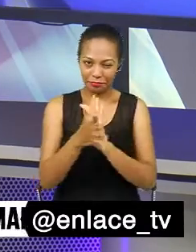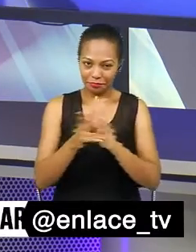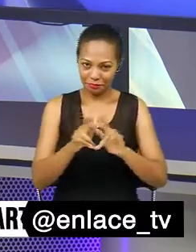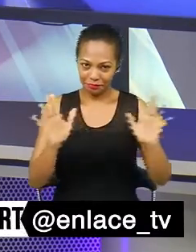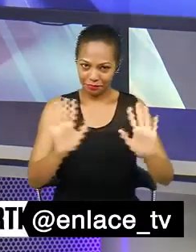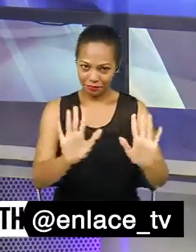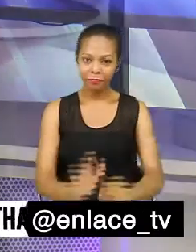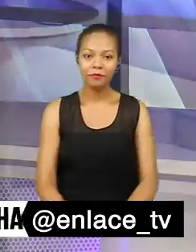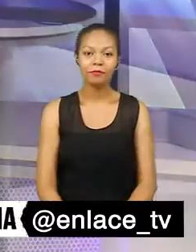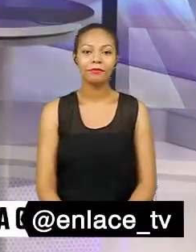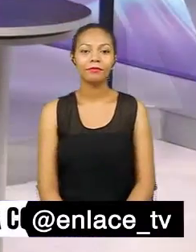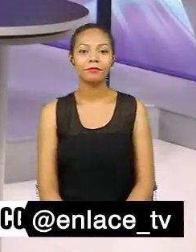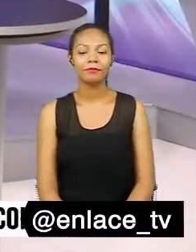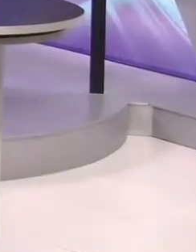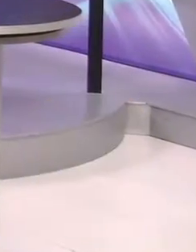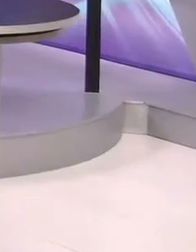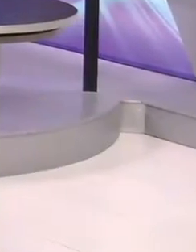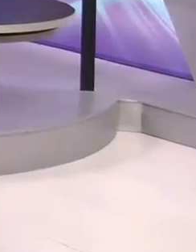Noticias.